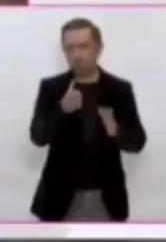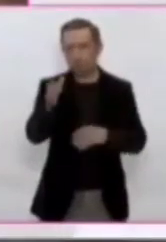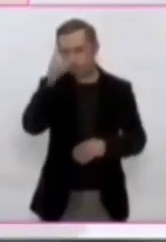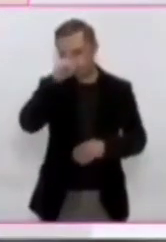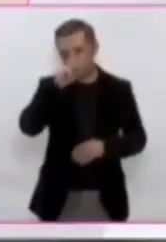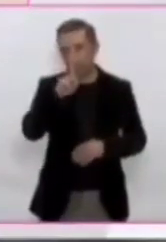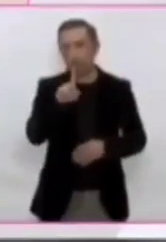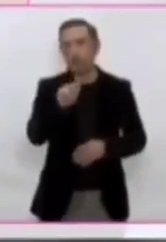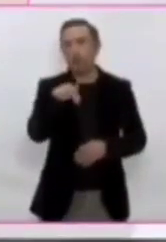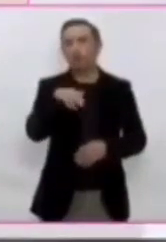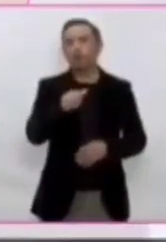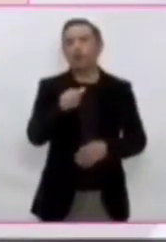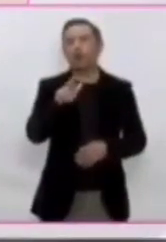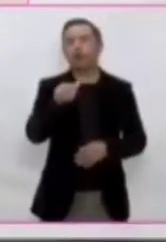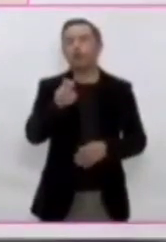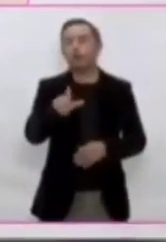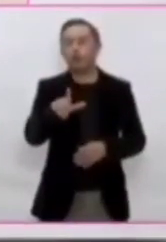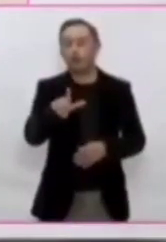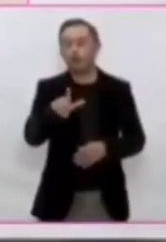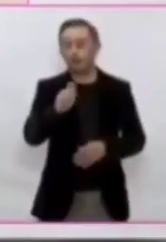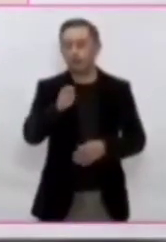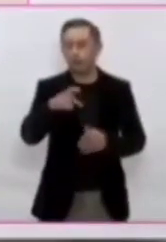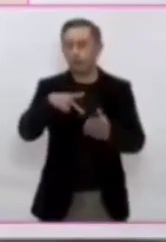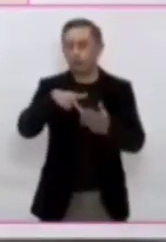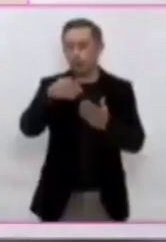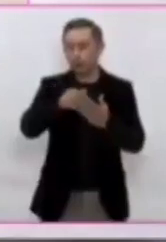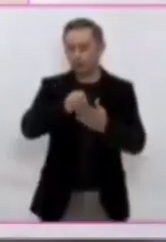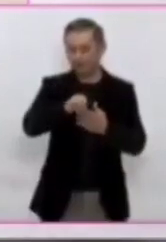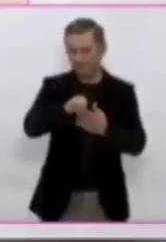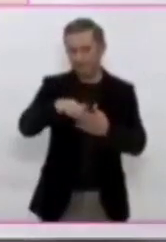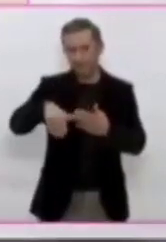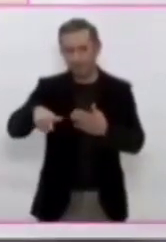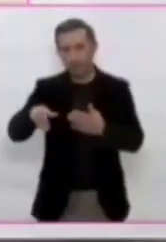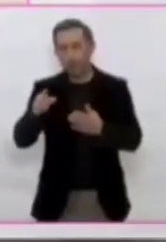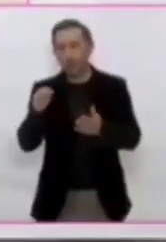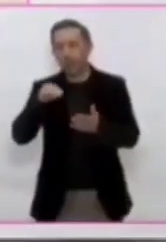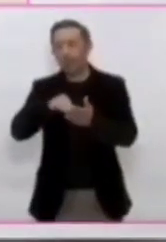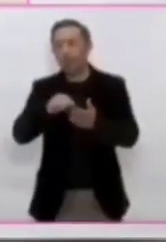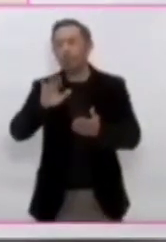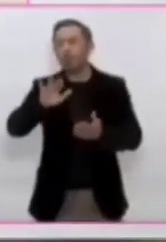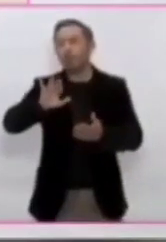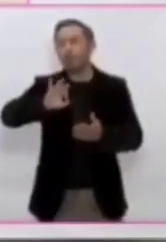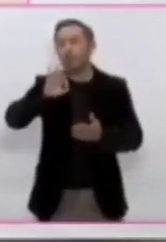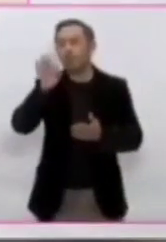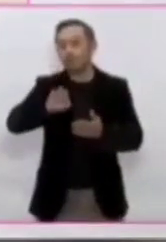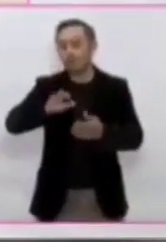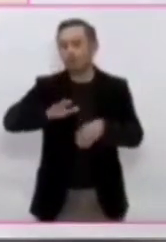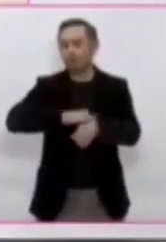Consejera Dania Rabel. Con el proyecto, incluyendo el criterio del 50% de válidos.